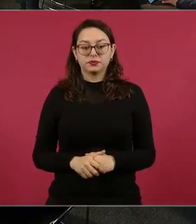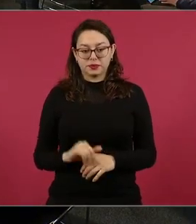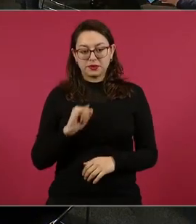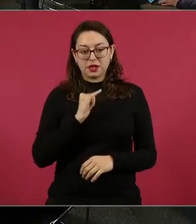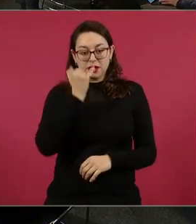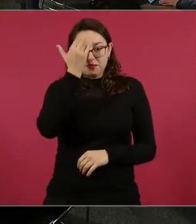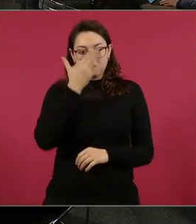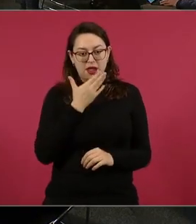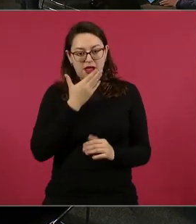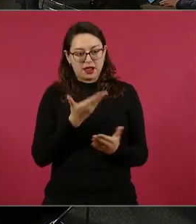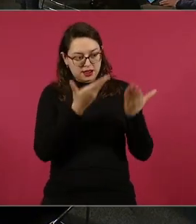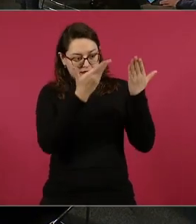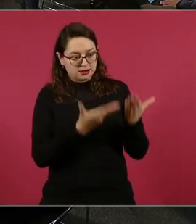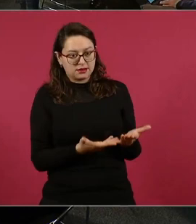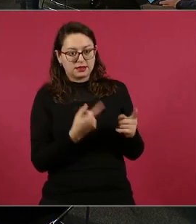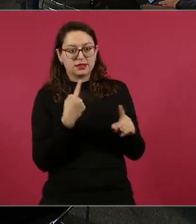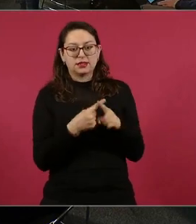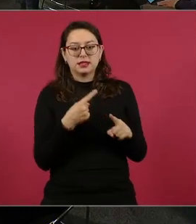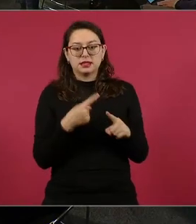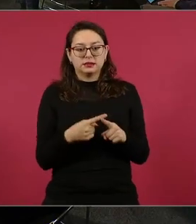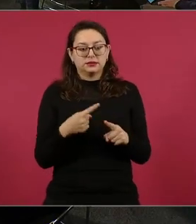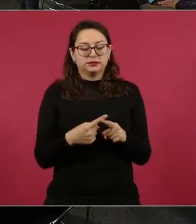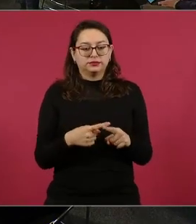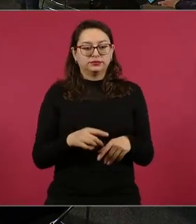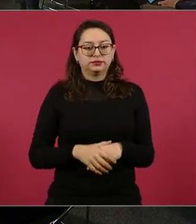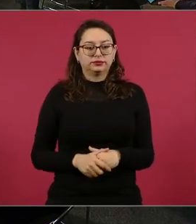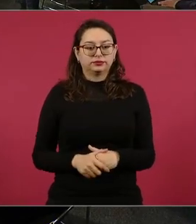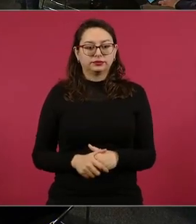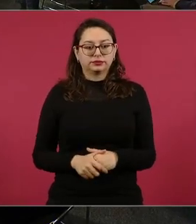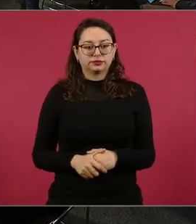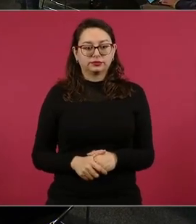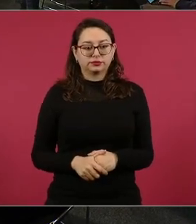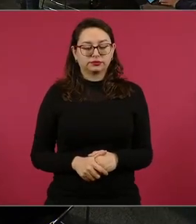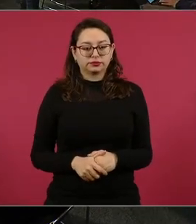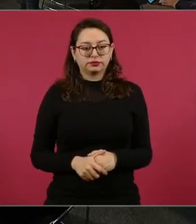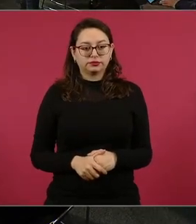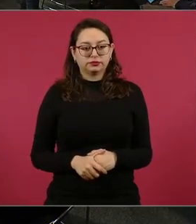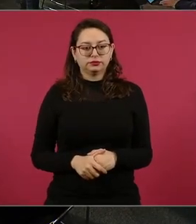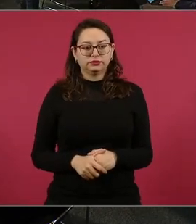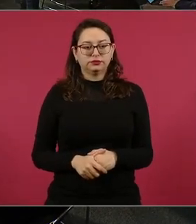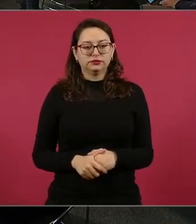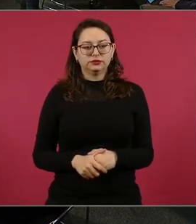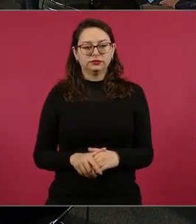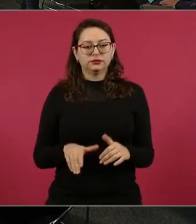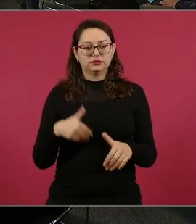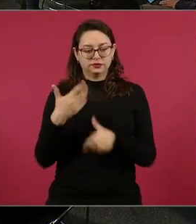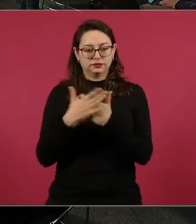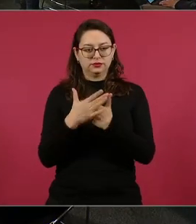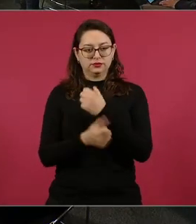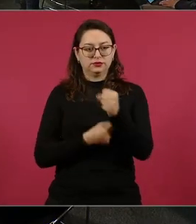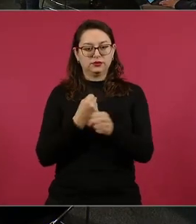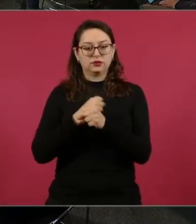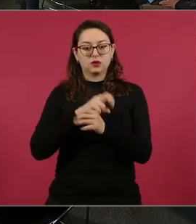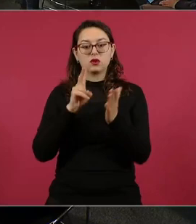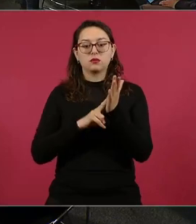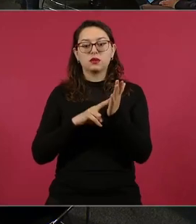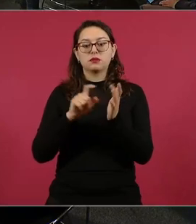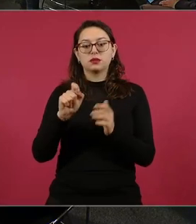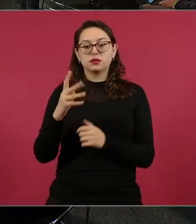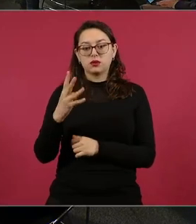imagen? Así como este, que es el del 23, este es 24.